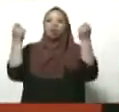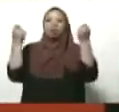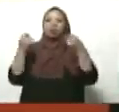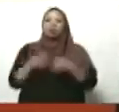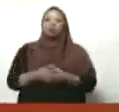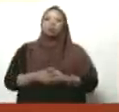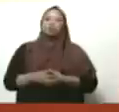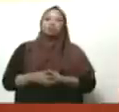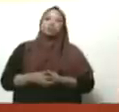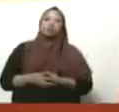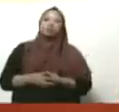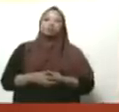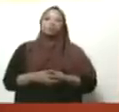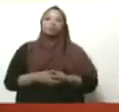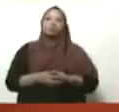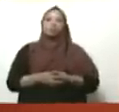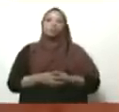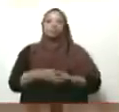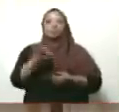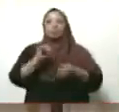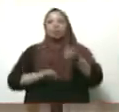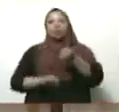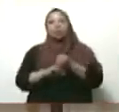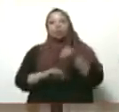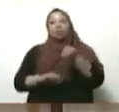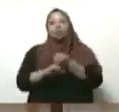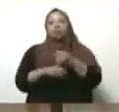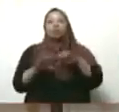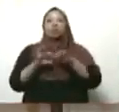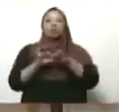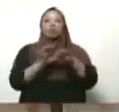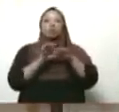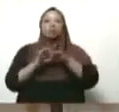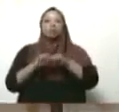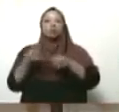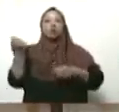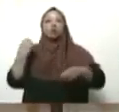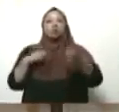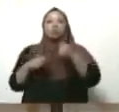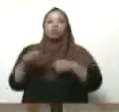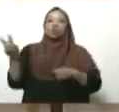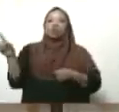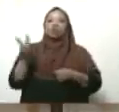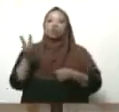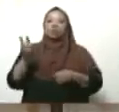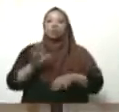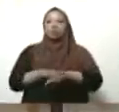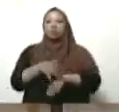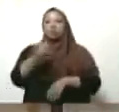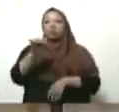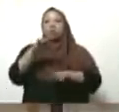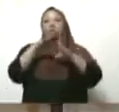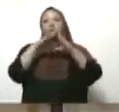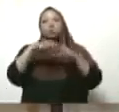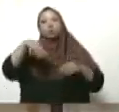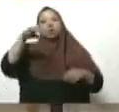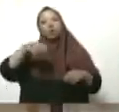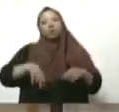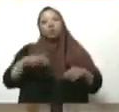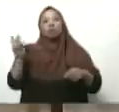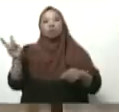yo estoy seguro va a tener el apoyo unánime de la sociedad venezolana porque ya lo tiene de todo el estado